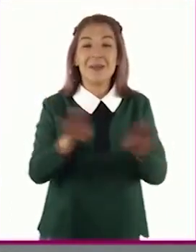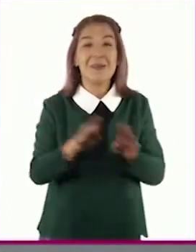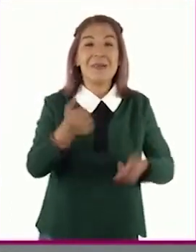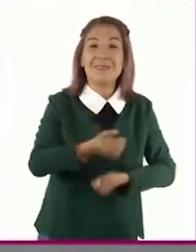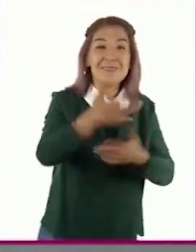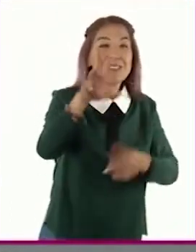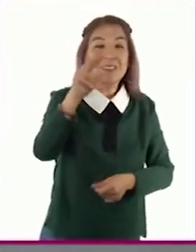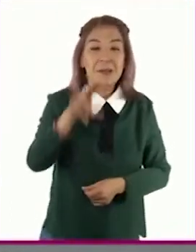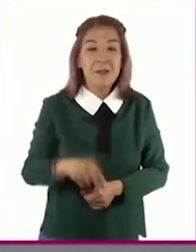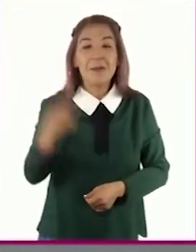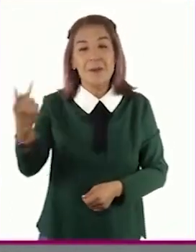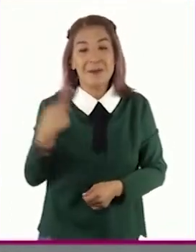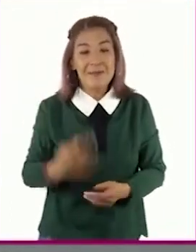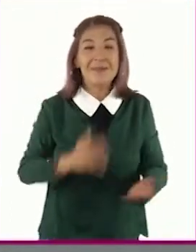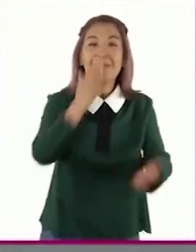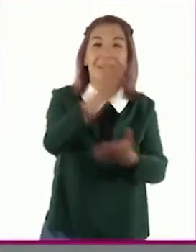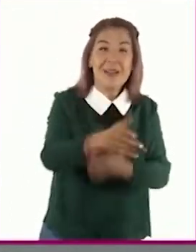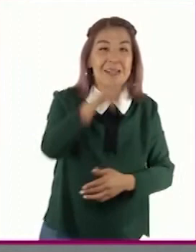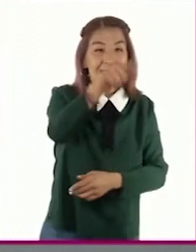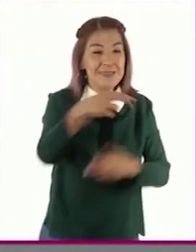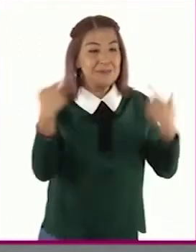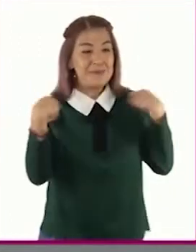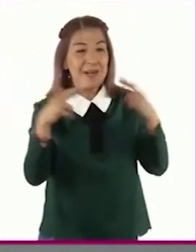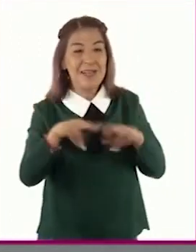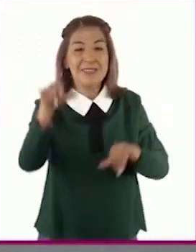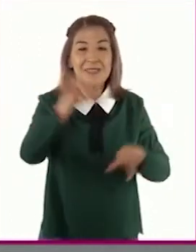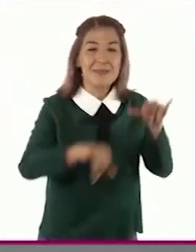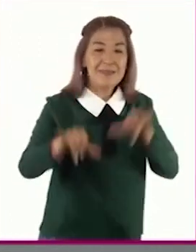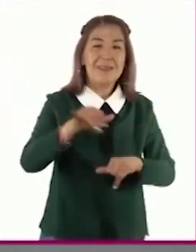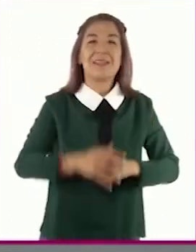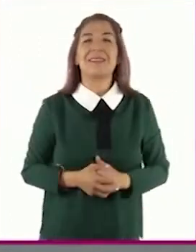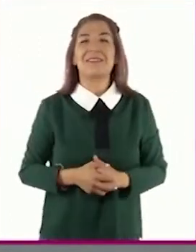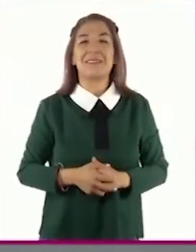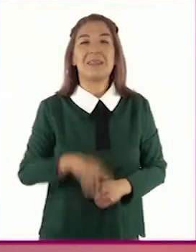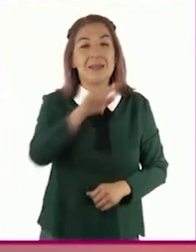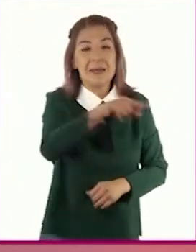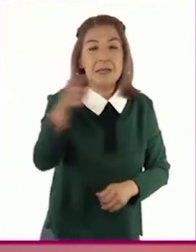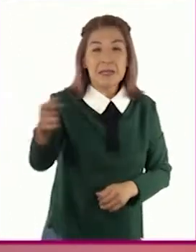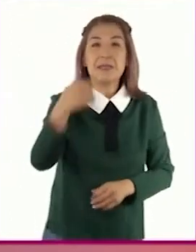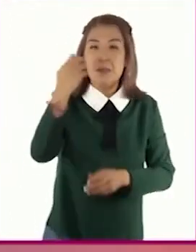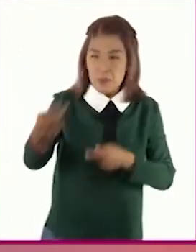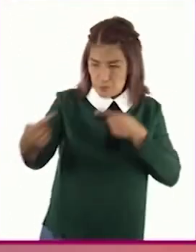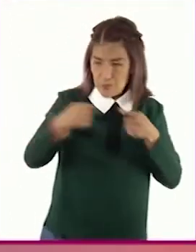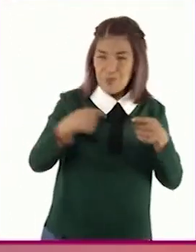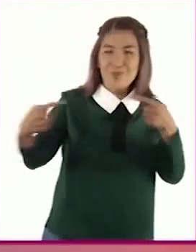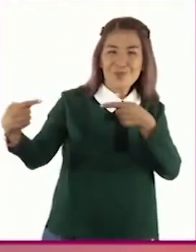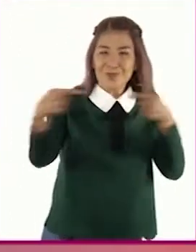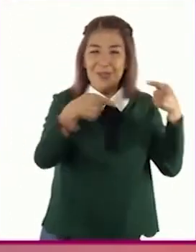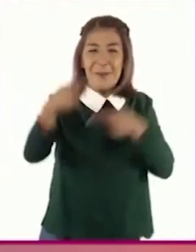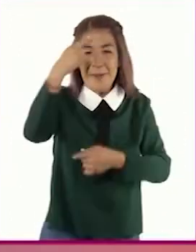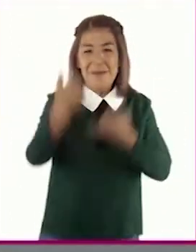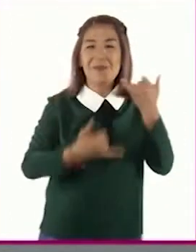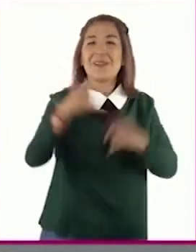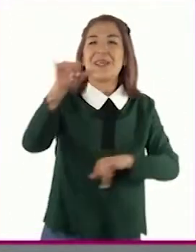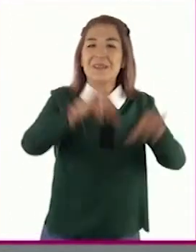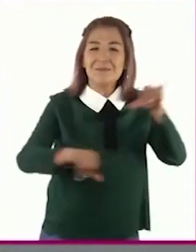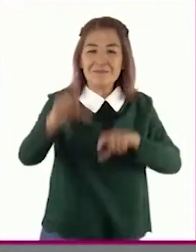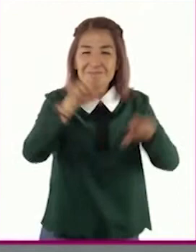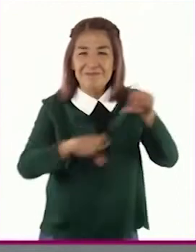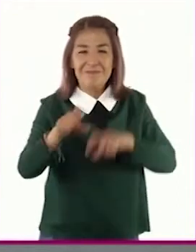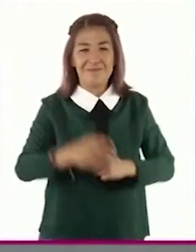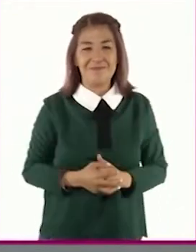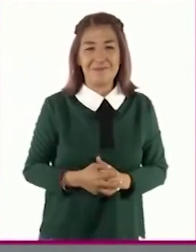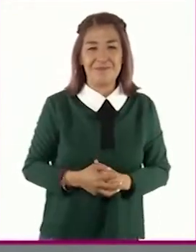pedido. ¿No? Es la maestra Hilda. ¡Que te está cantando un duelo! ¡Un duelo de reacciones